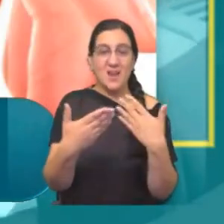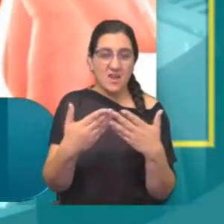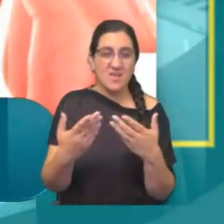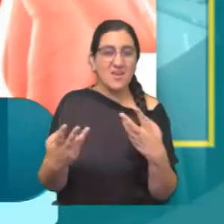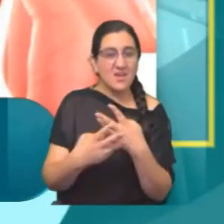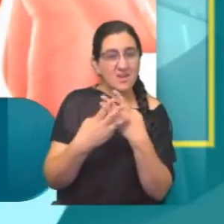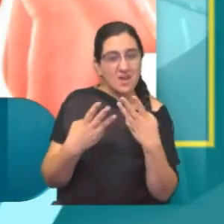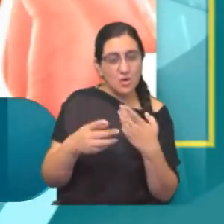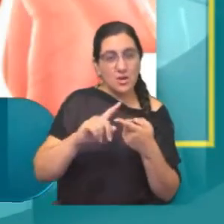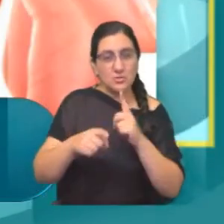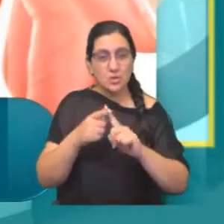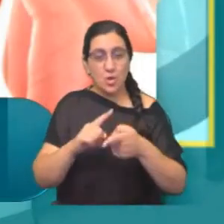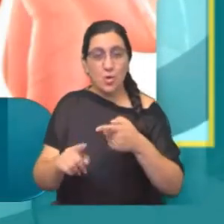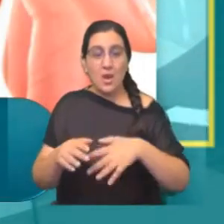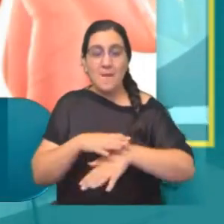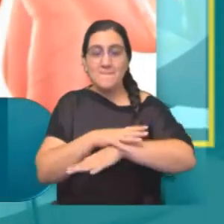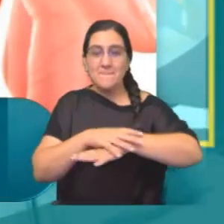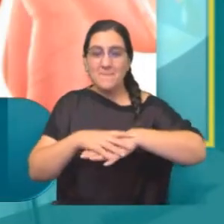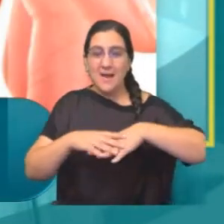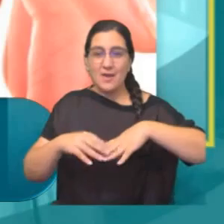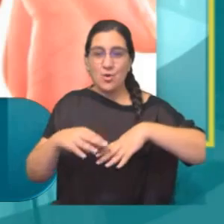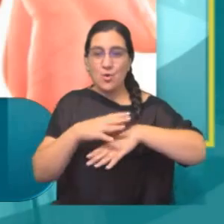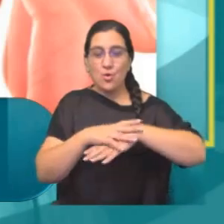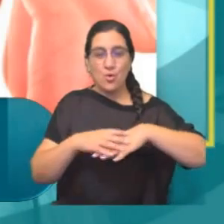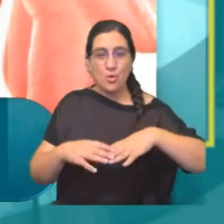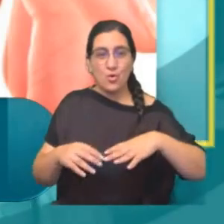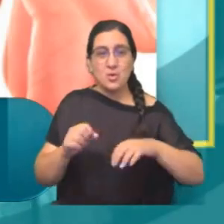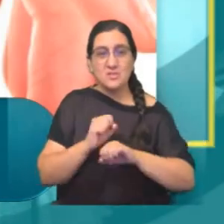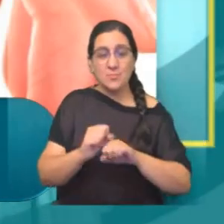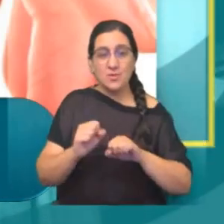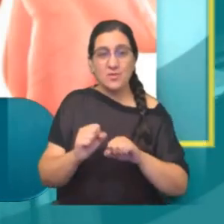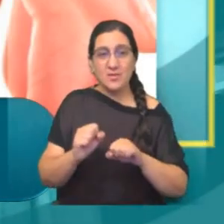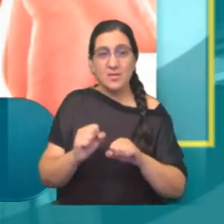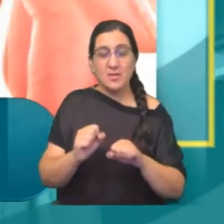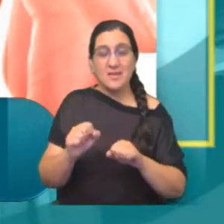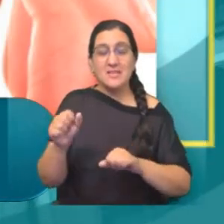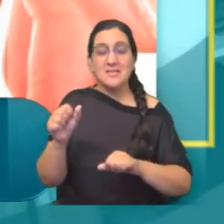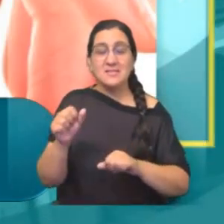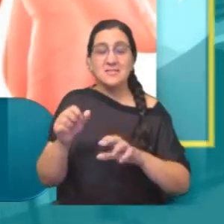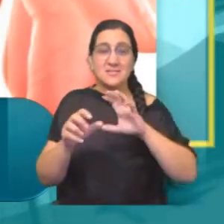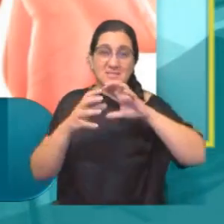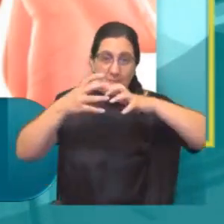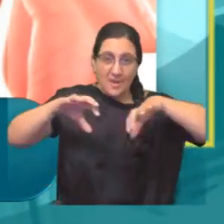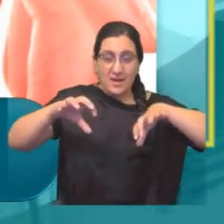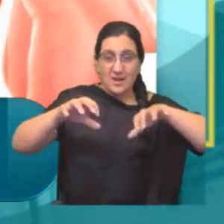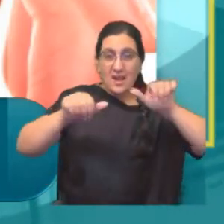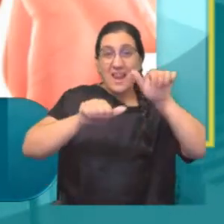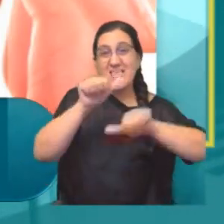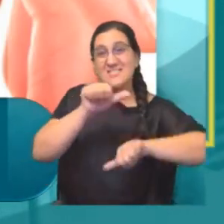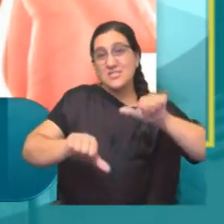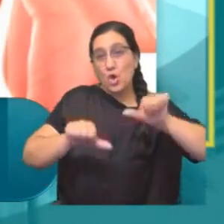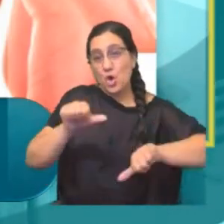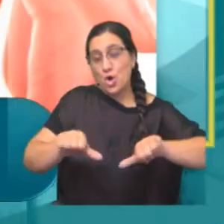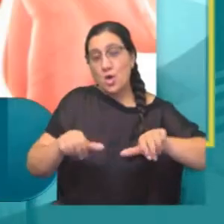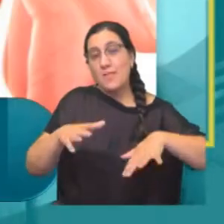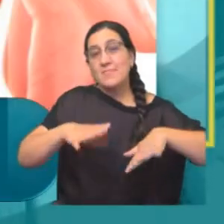que tiene que ver con la mano y en muchas partes del cuerpo, nosotros podríamos dividir las lesiones en 4 tipos de tejidos en general. Lo que tiene que